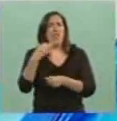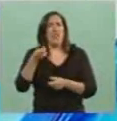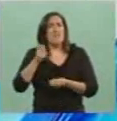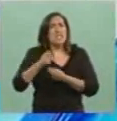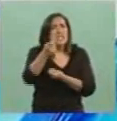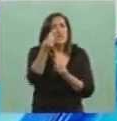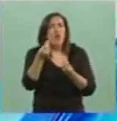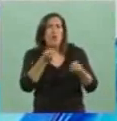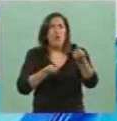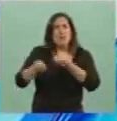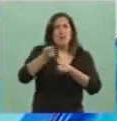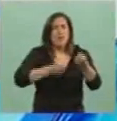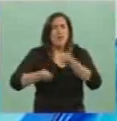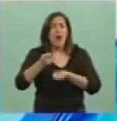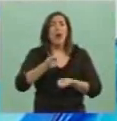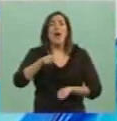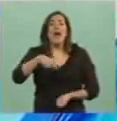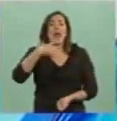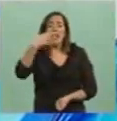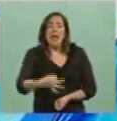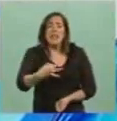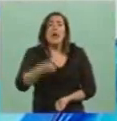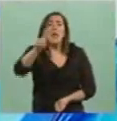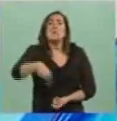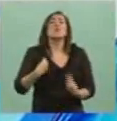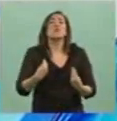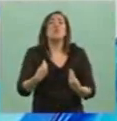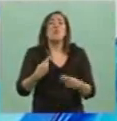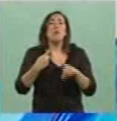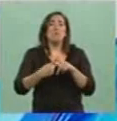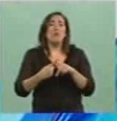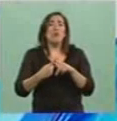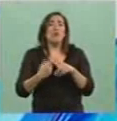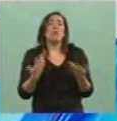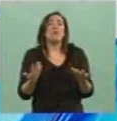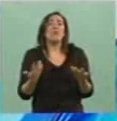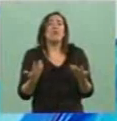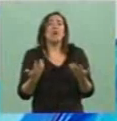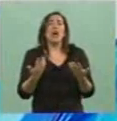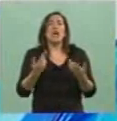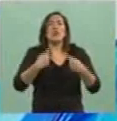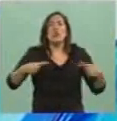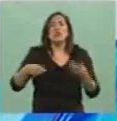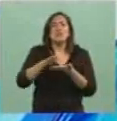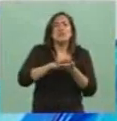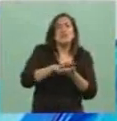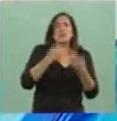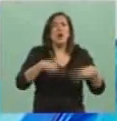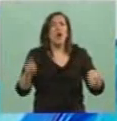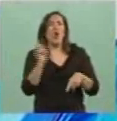la realidad se hace a partir o a construcción de operaciones o de cosas,